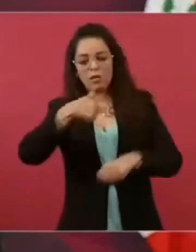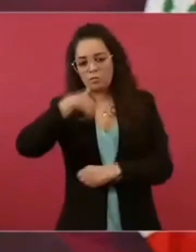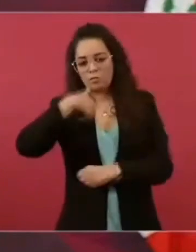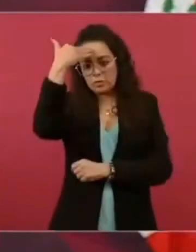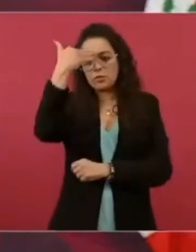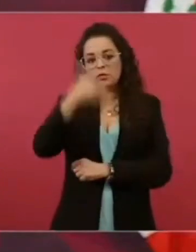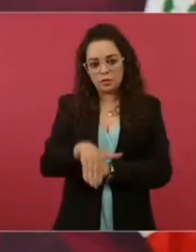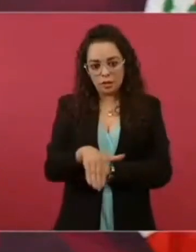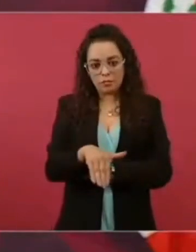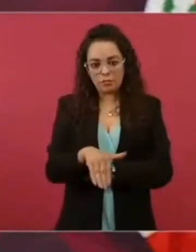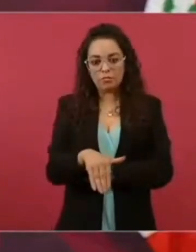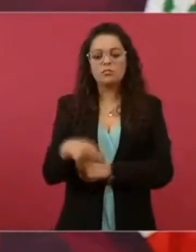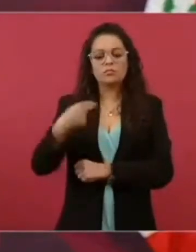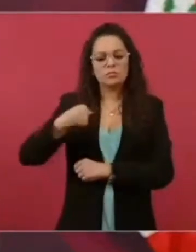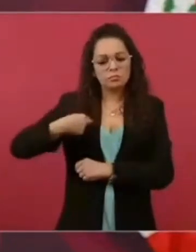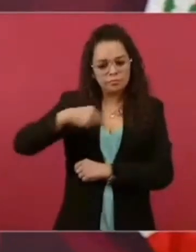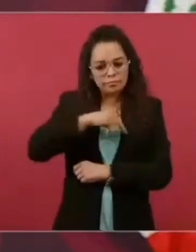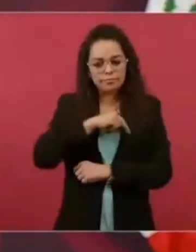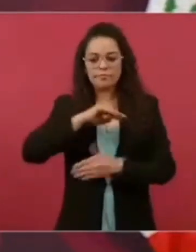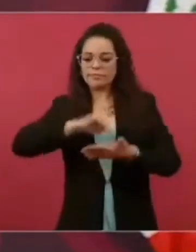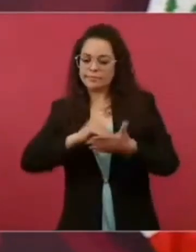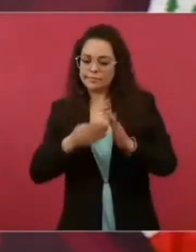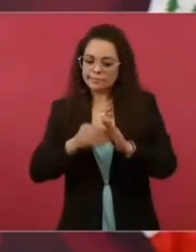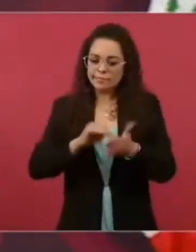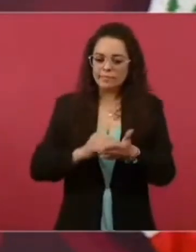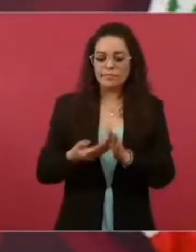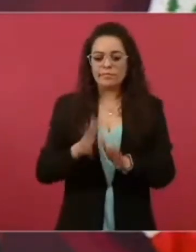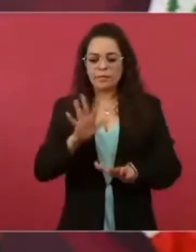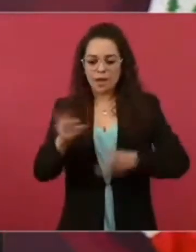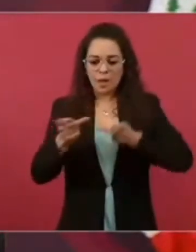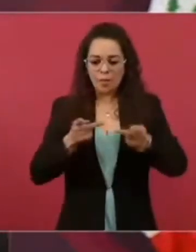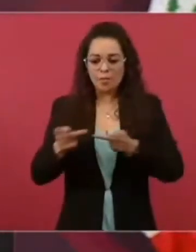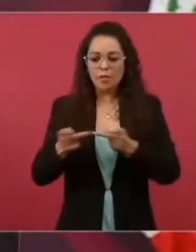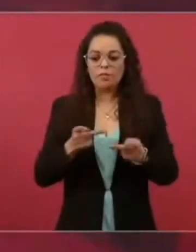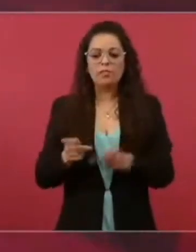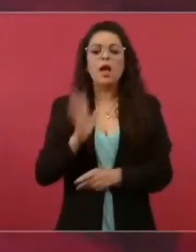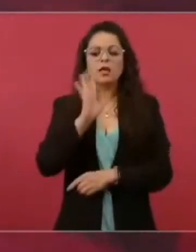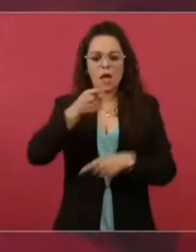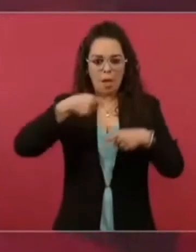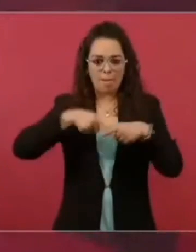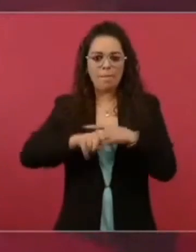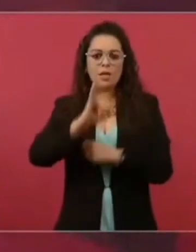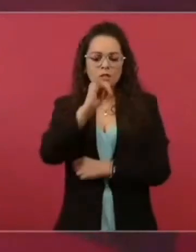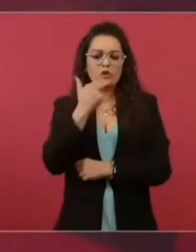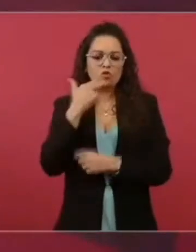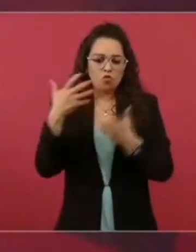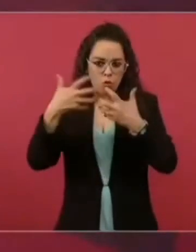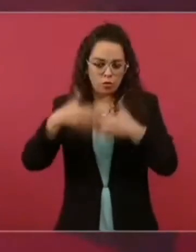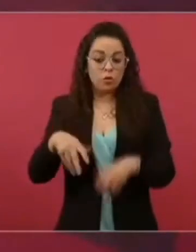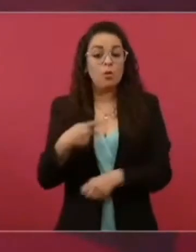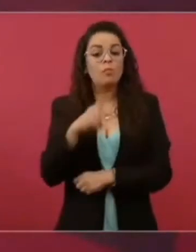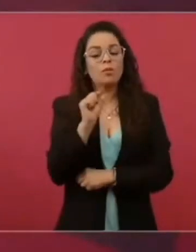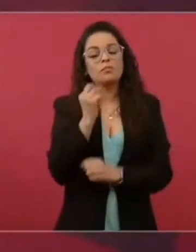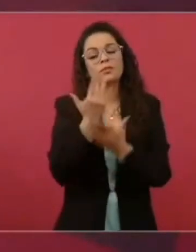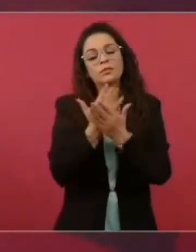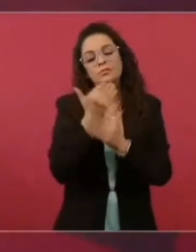funcionando. Lleva tiempo, pero es lo más correcto, atender las causas, entender que no se puede